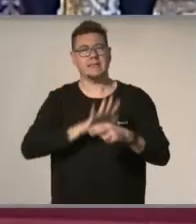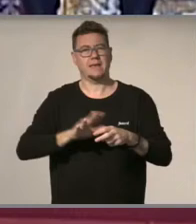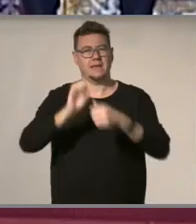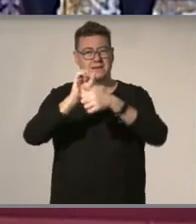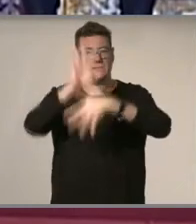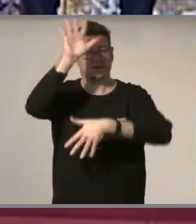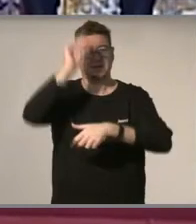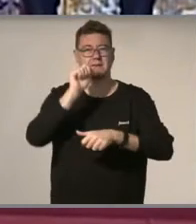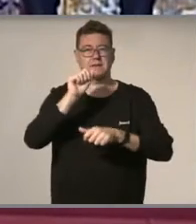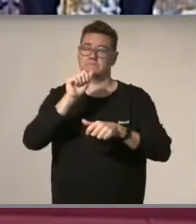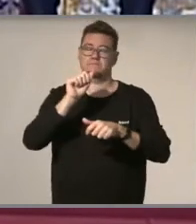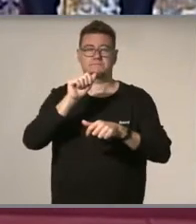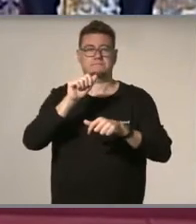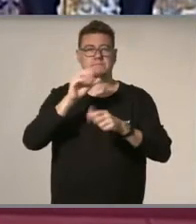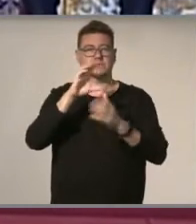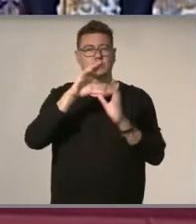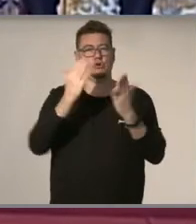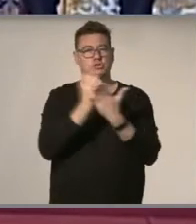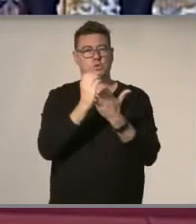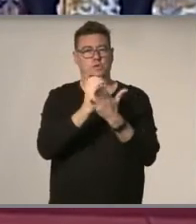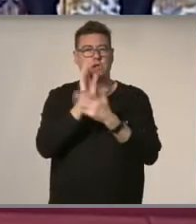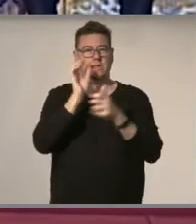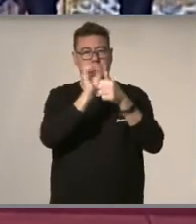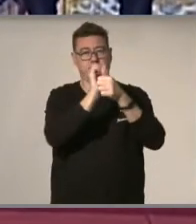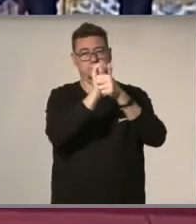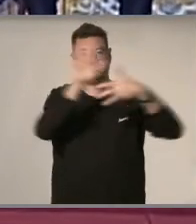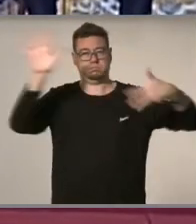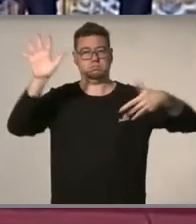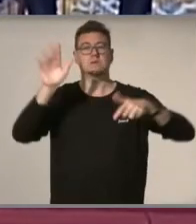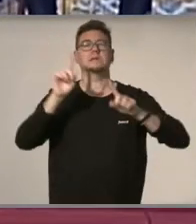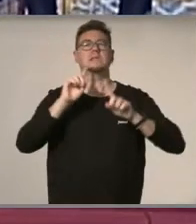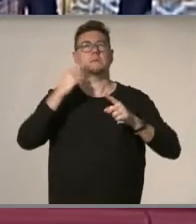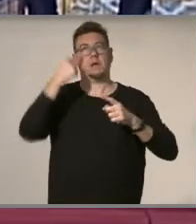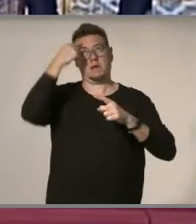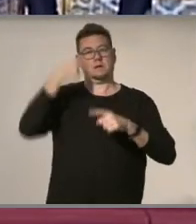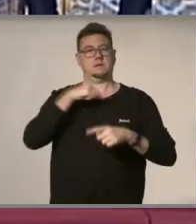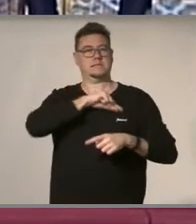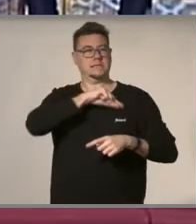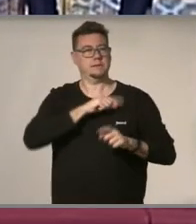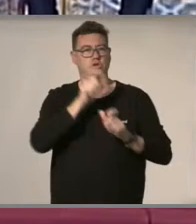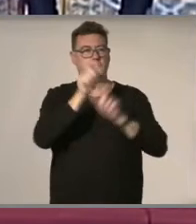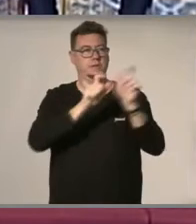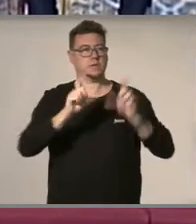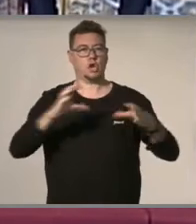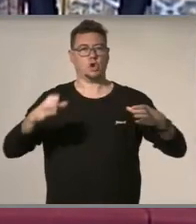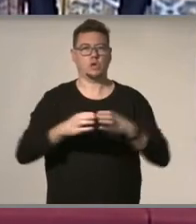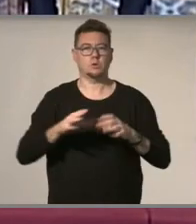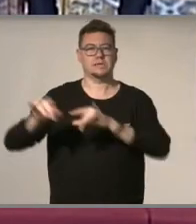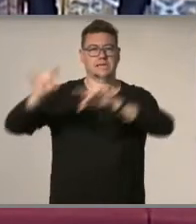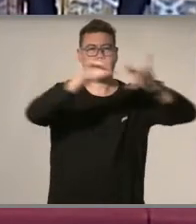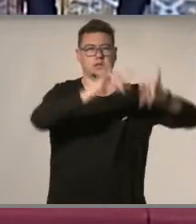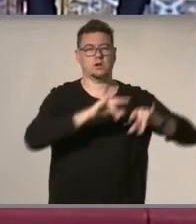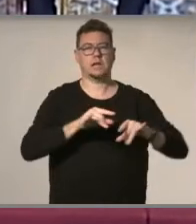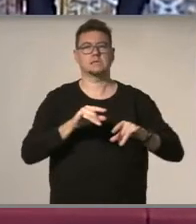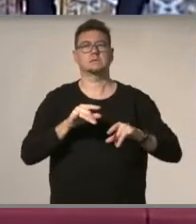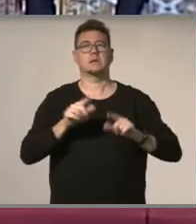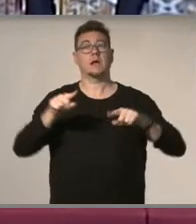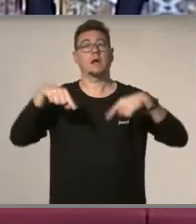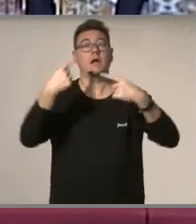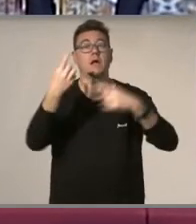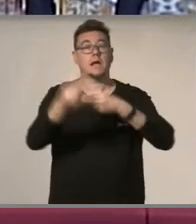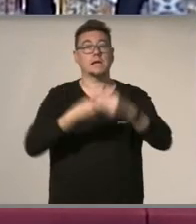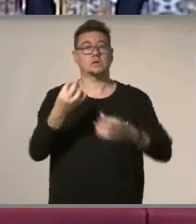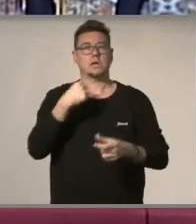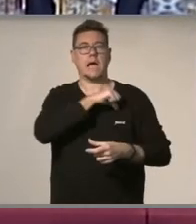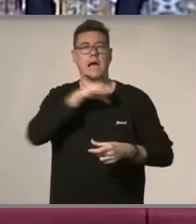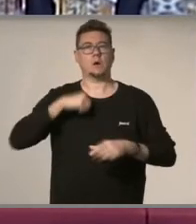en la Constitución, teniendo en cuenta la diversidad de sentimientos personales, colectivos y territoriales, ha propiciado el